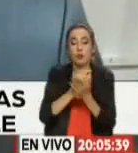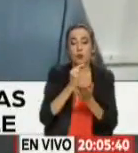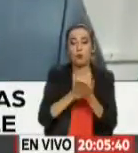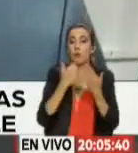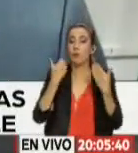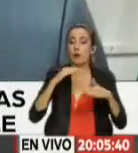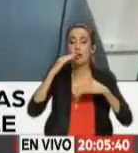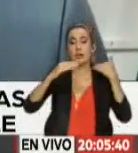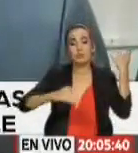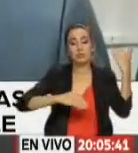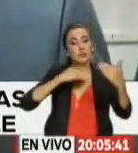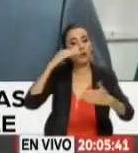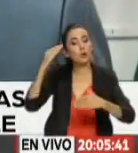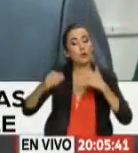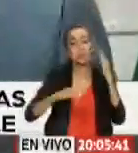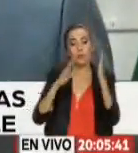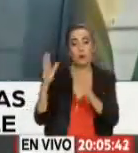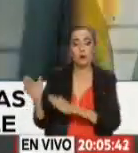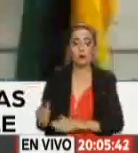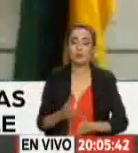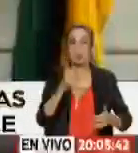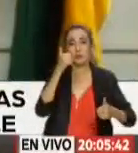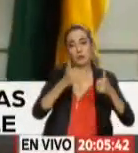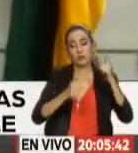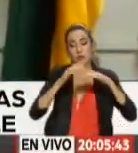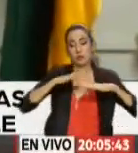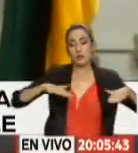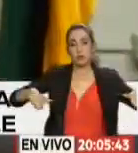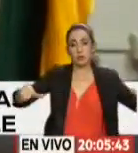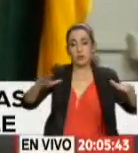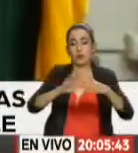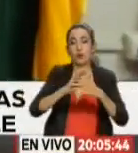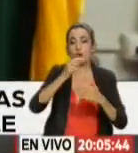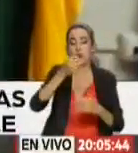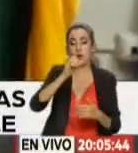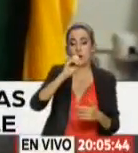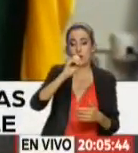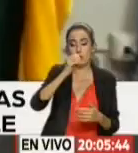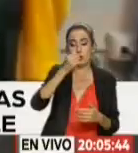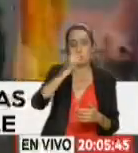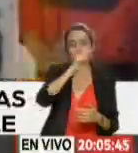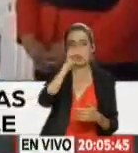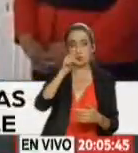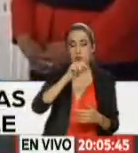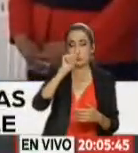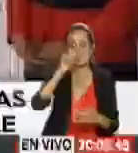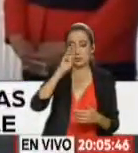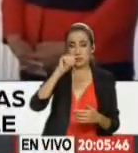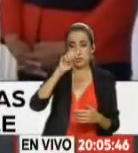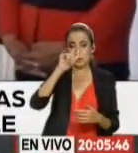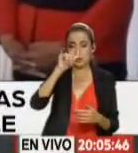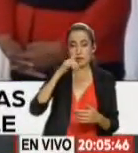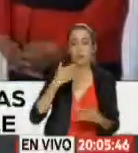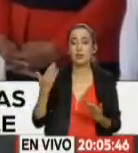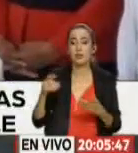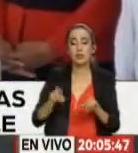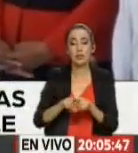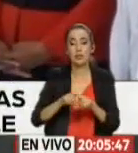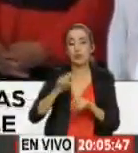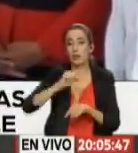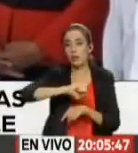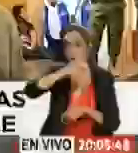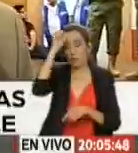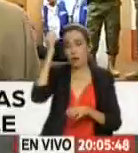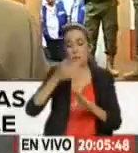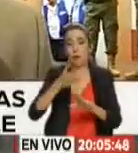procesos legales a seguir en torno al candidato Juan Alfredo Gonzabay en la parroquia Progreso, que lidera las votaciones, pese a que falleció